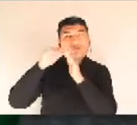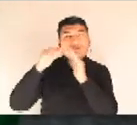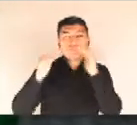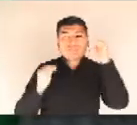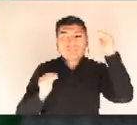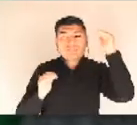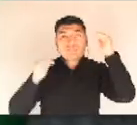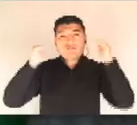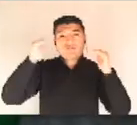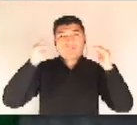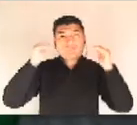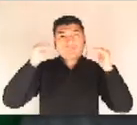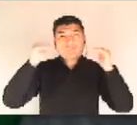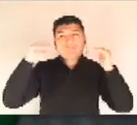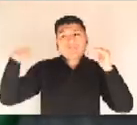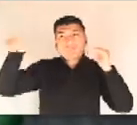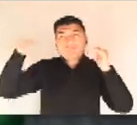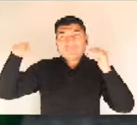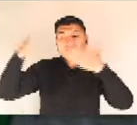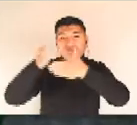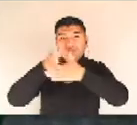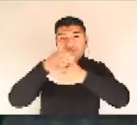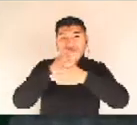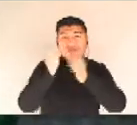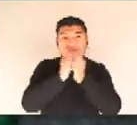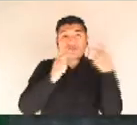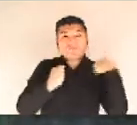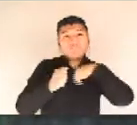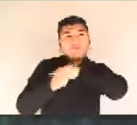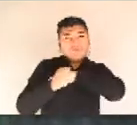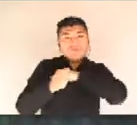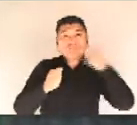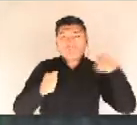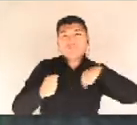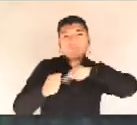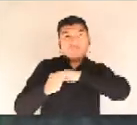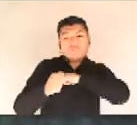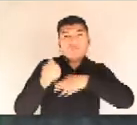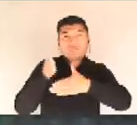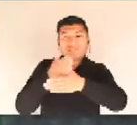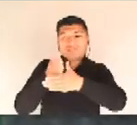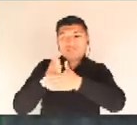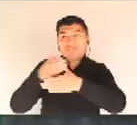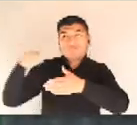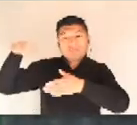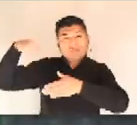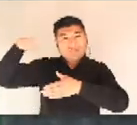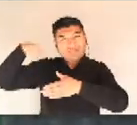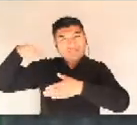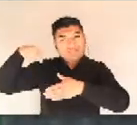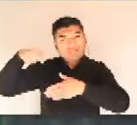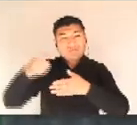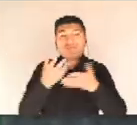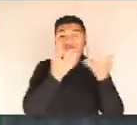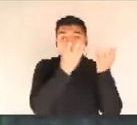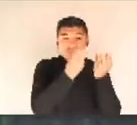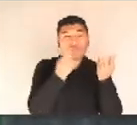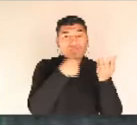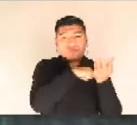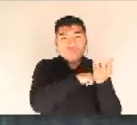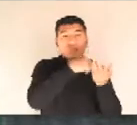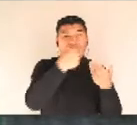ellos comparten con nosotros nosotros compartimos con ellos de lo poco que tenemos